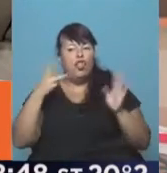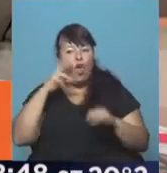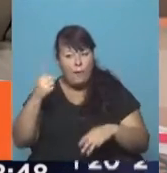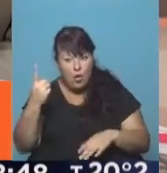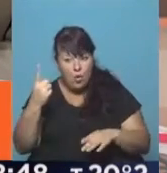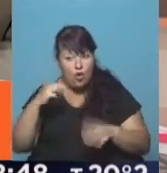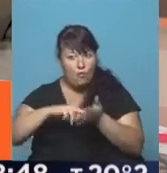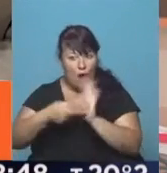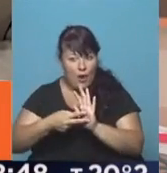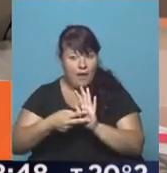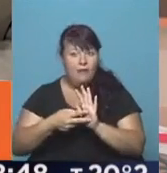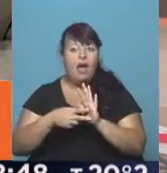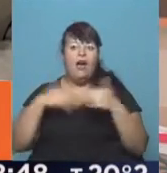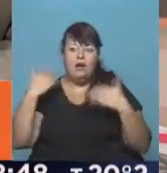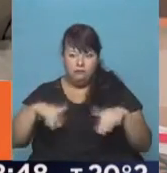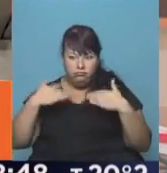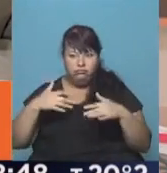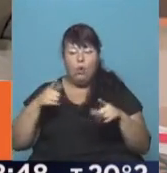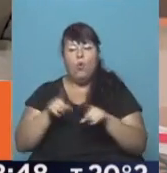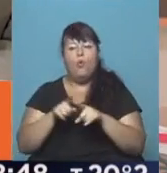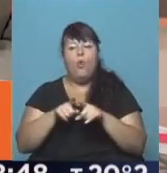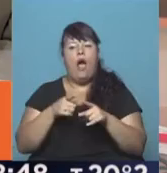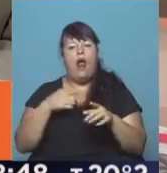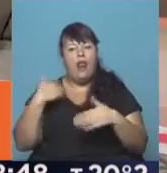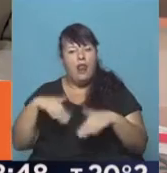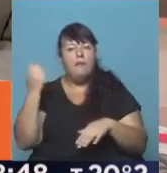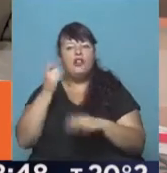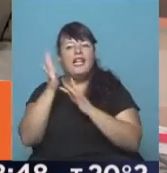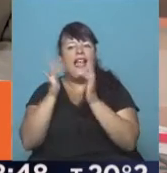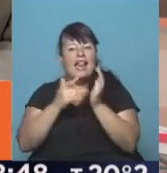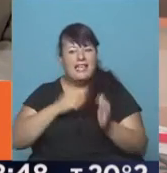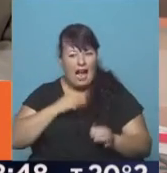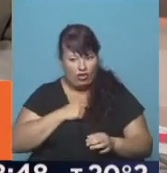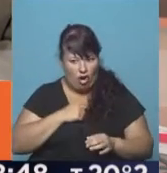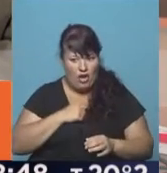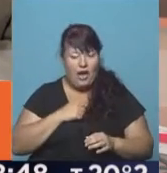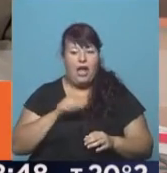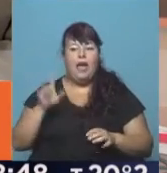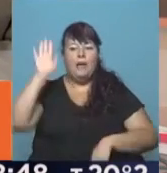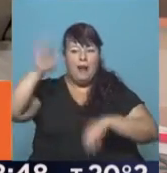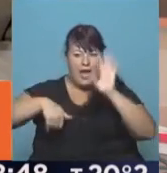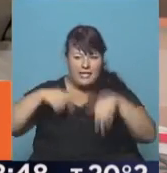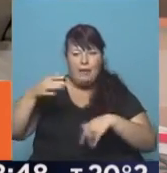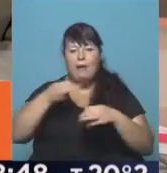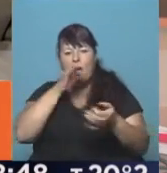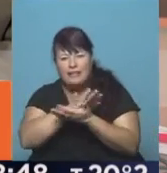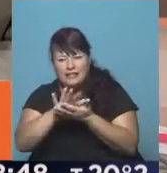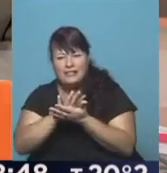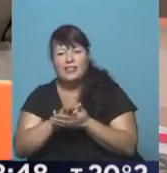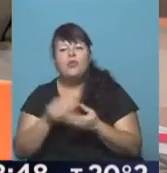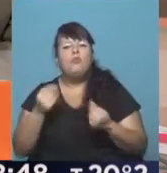hubo una participación importante un juego importante que tuvo la iglesia católica hace en la convocatoria al diálogo y demás